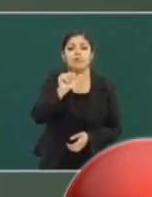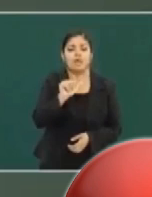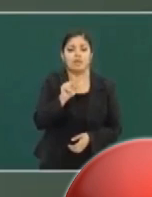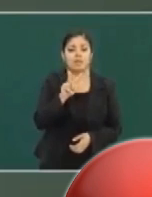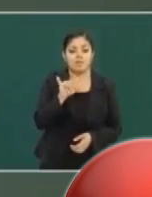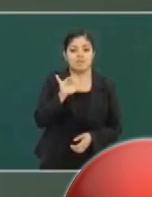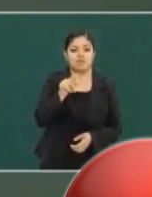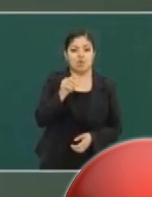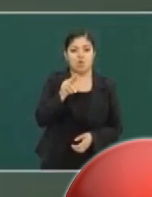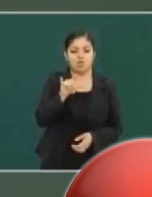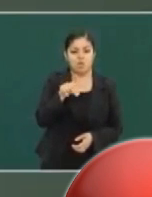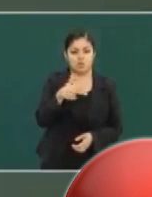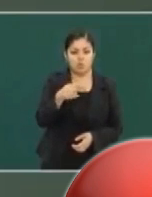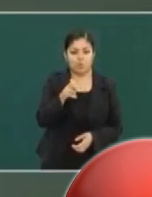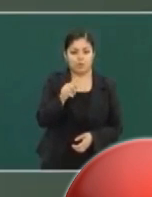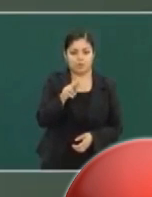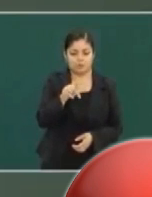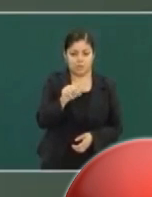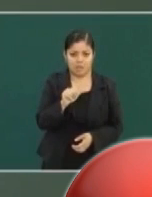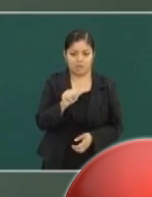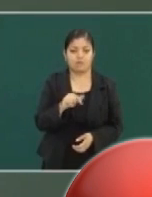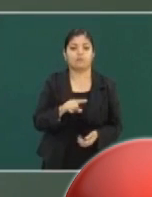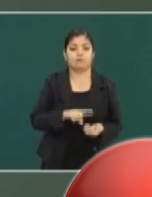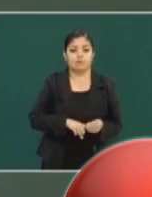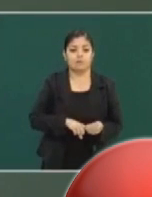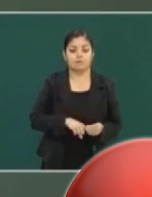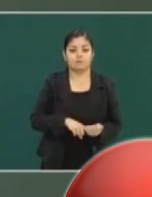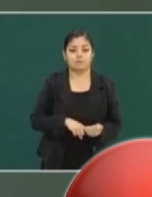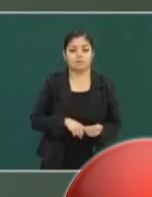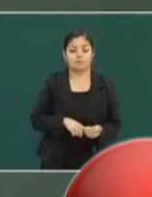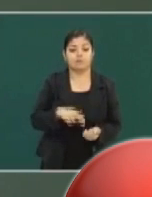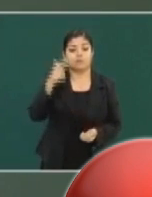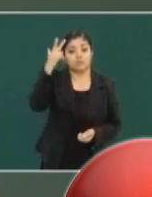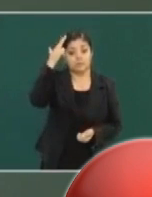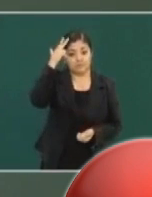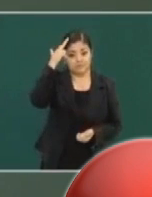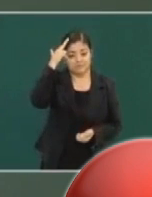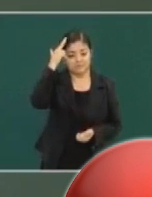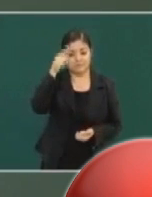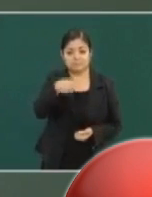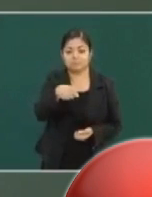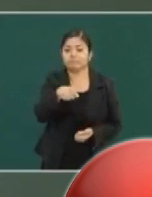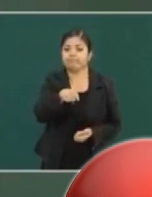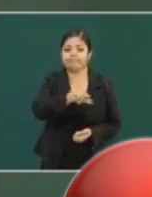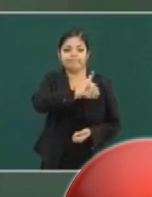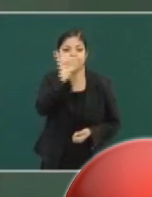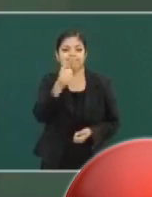Hay una cosa que nunca le perdonaron los porfiristas a Gustavo Madero.